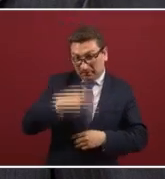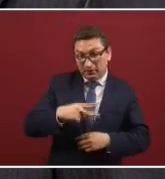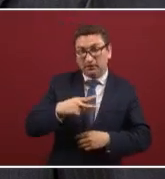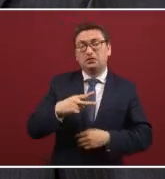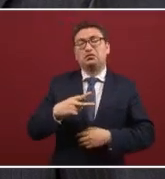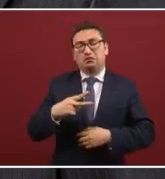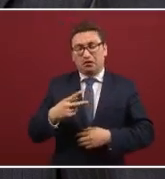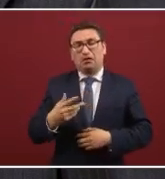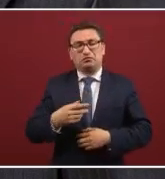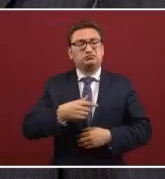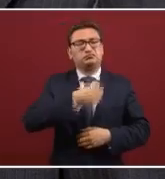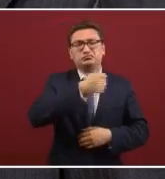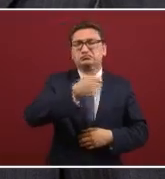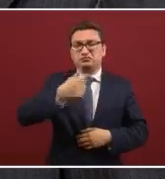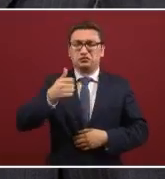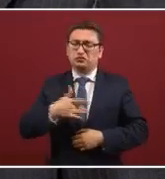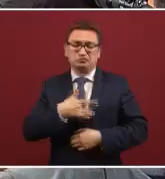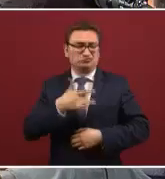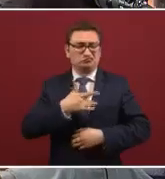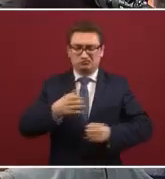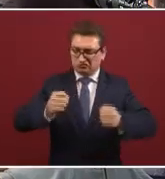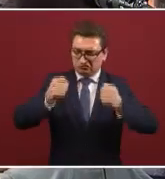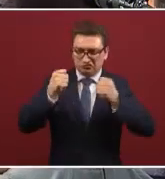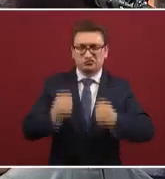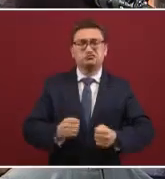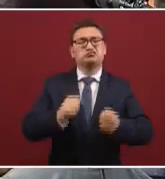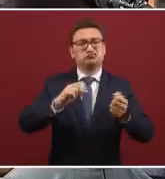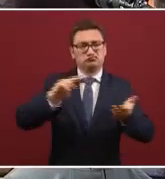aprueban el tratado,